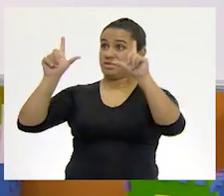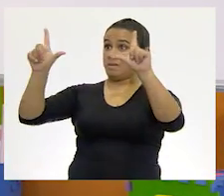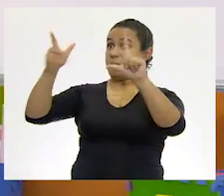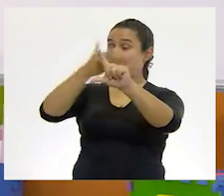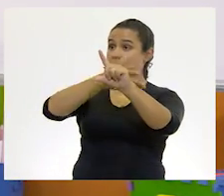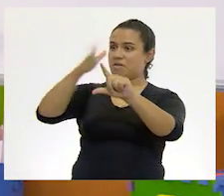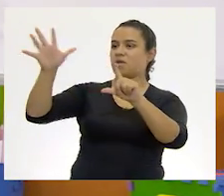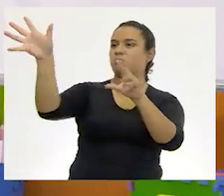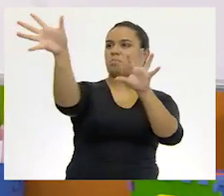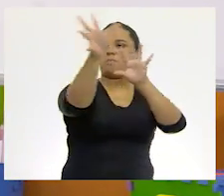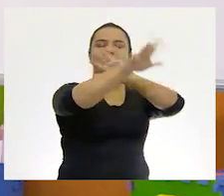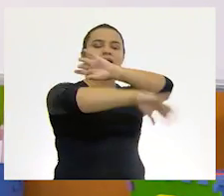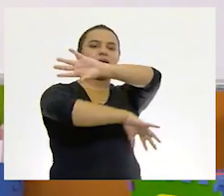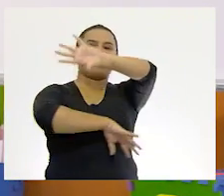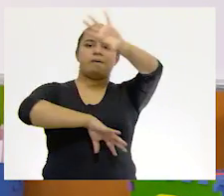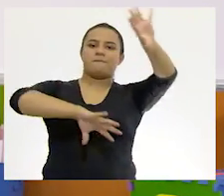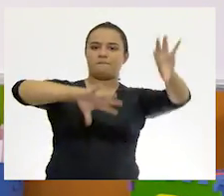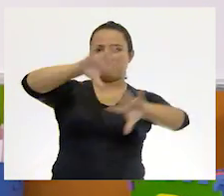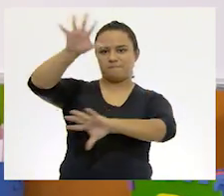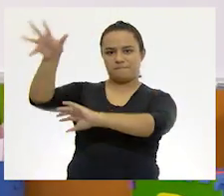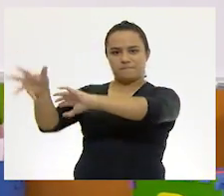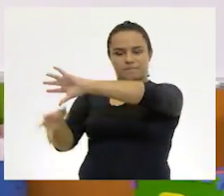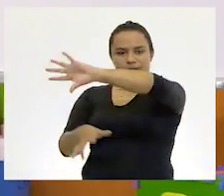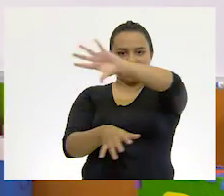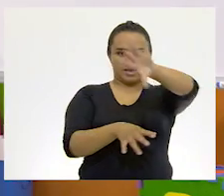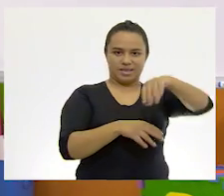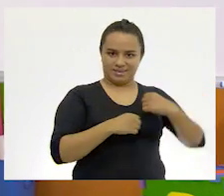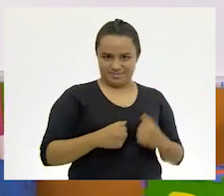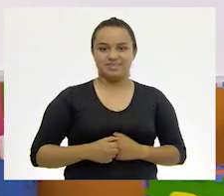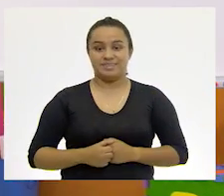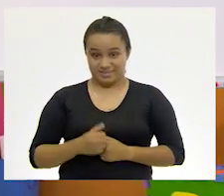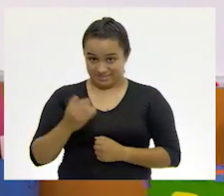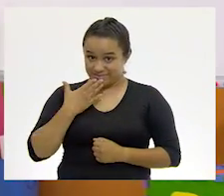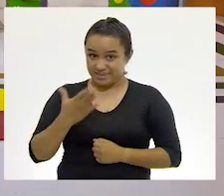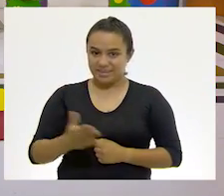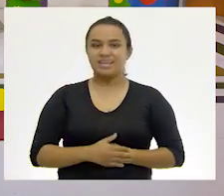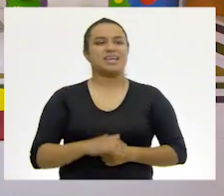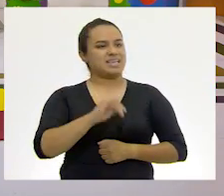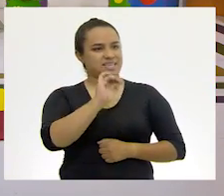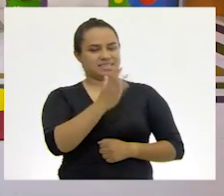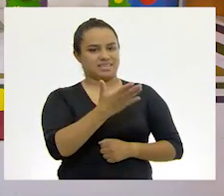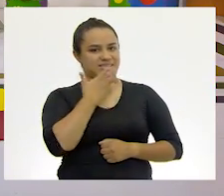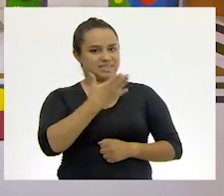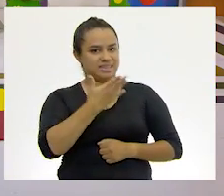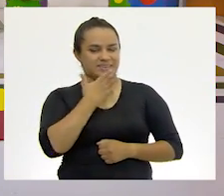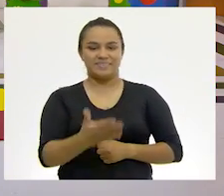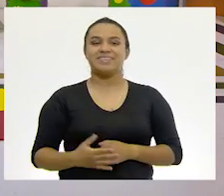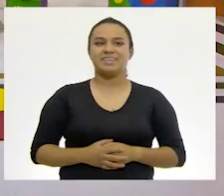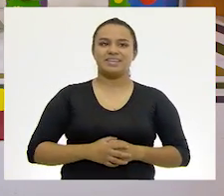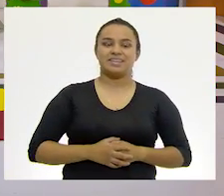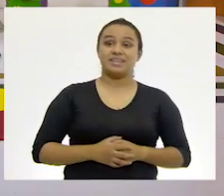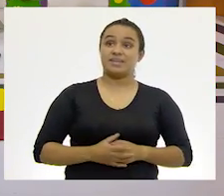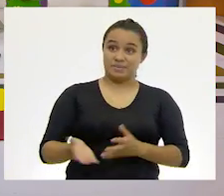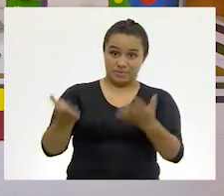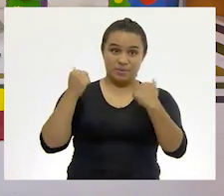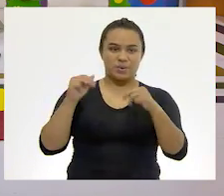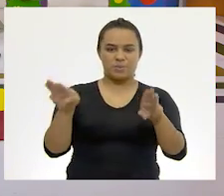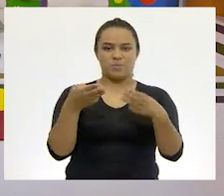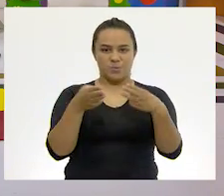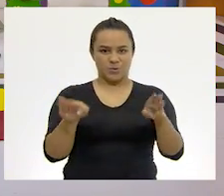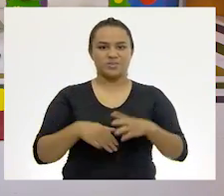cartulinas, ahí permitimos que nuestros dedos ahí sí marquen. ¿Te parece bien? Me parece muy bien. Entonces, viene la